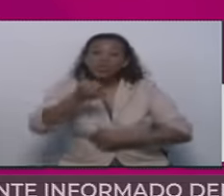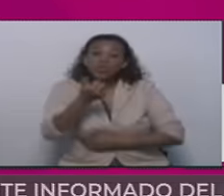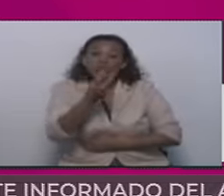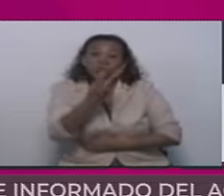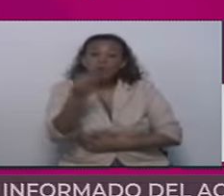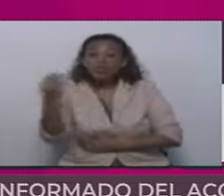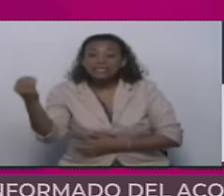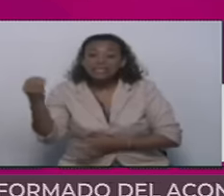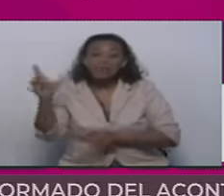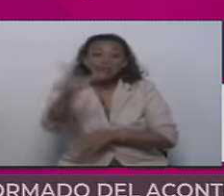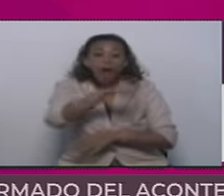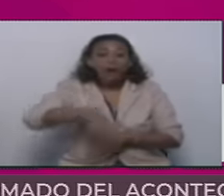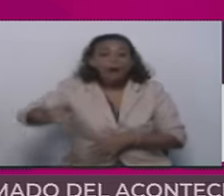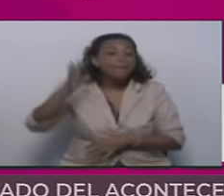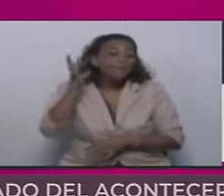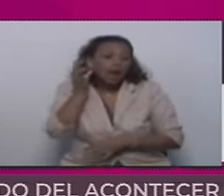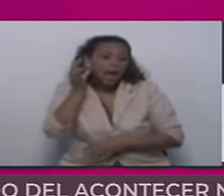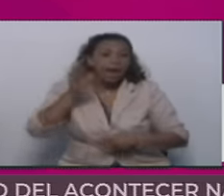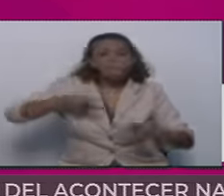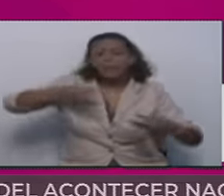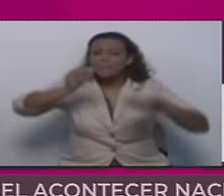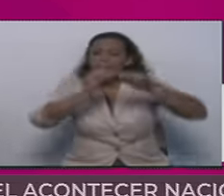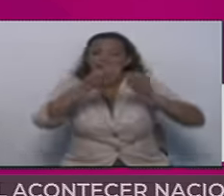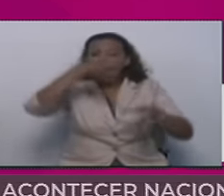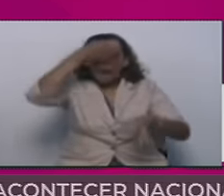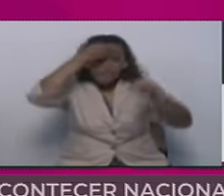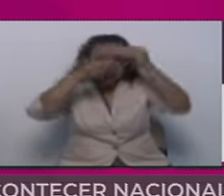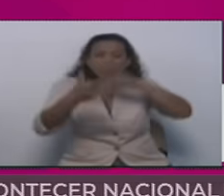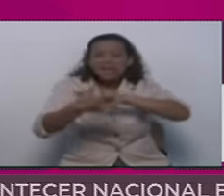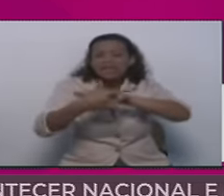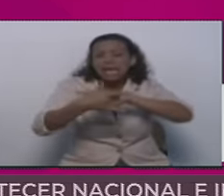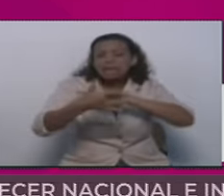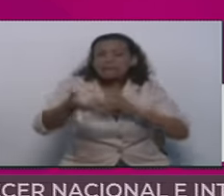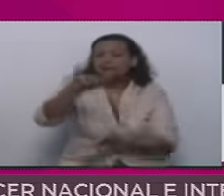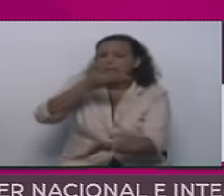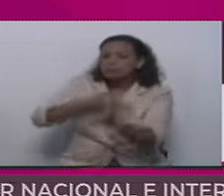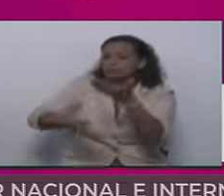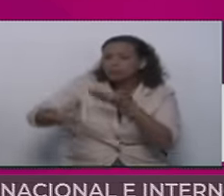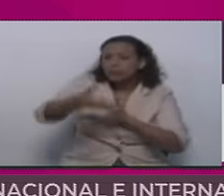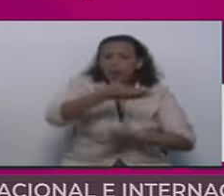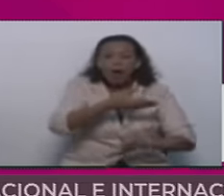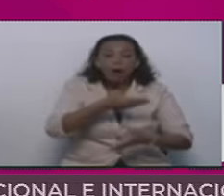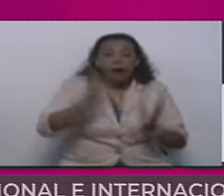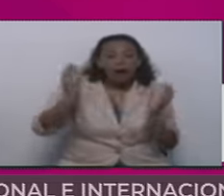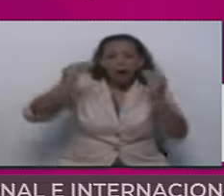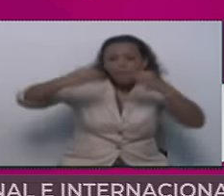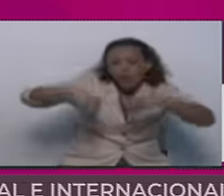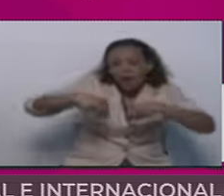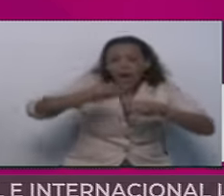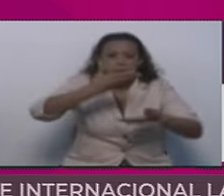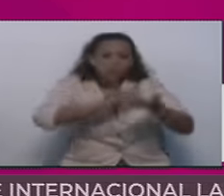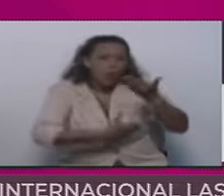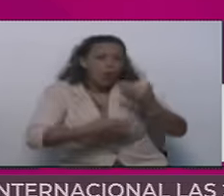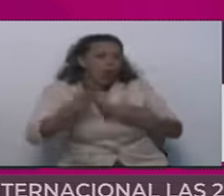200 muñequeras interactuando, aprendiendo unas de las otras, intercambiando